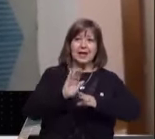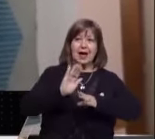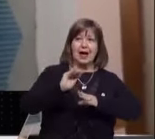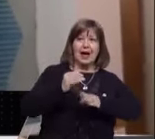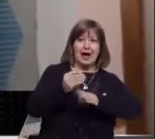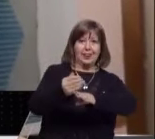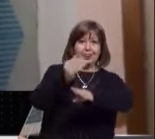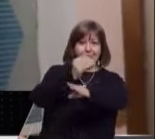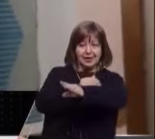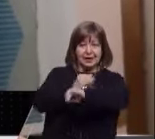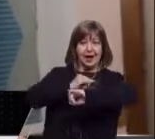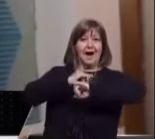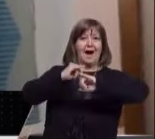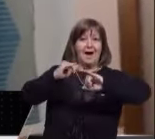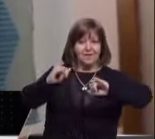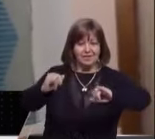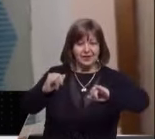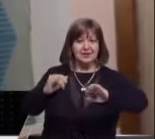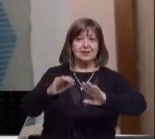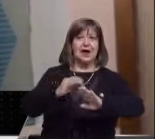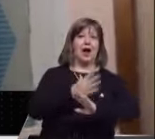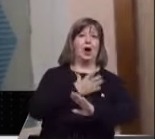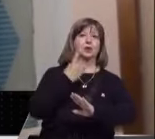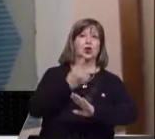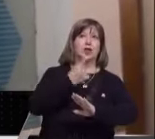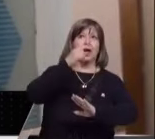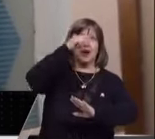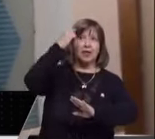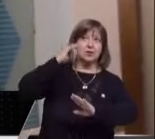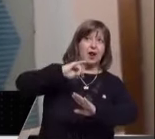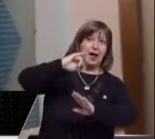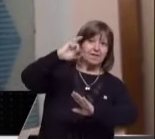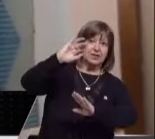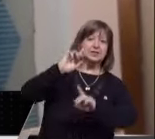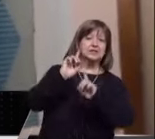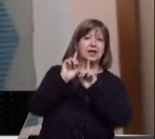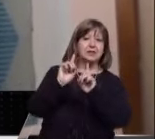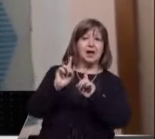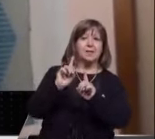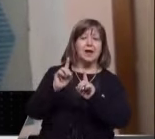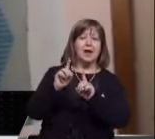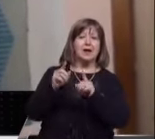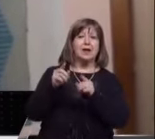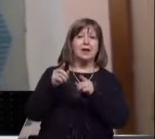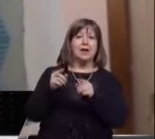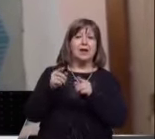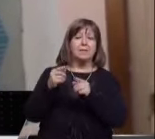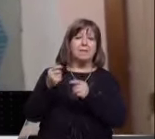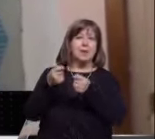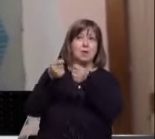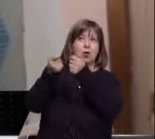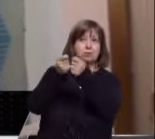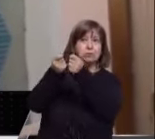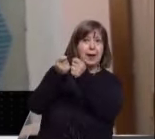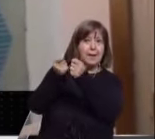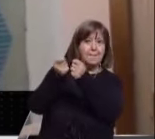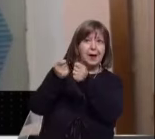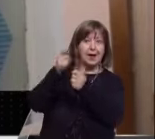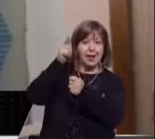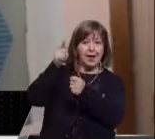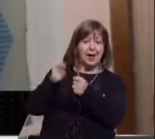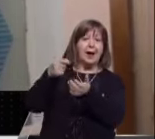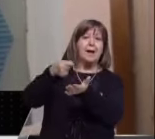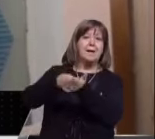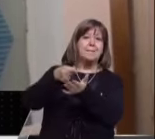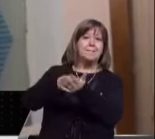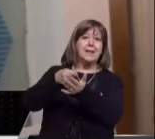la posibilidad de alertar a las autoridades nacionales y entidades financieras, los que regulan y manejan el